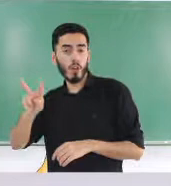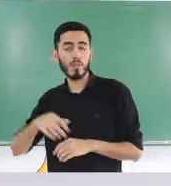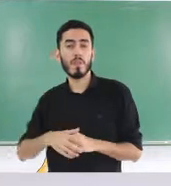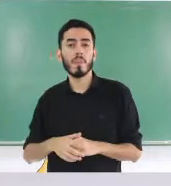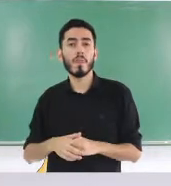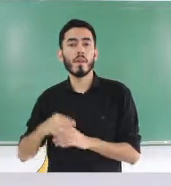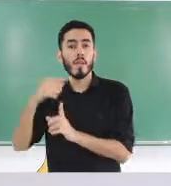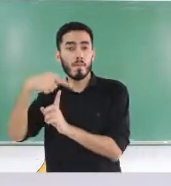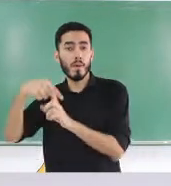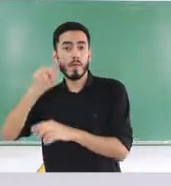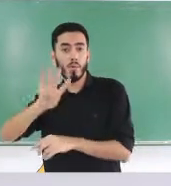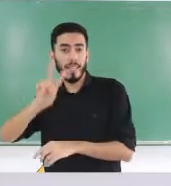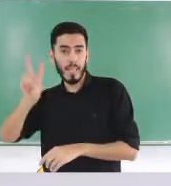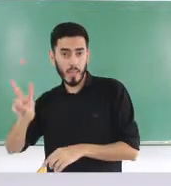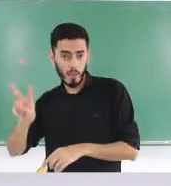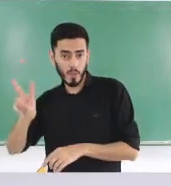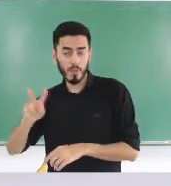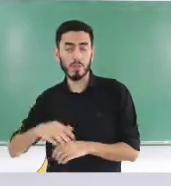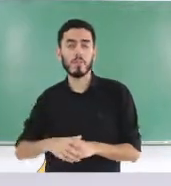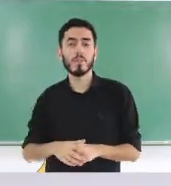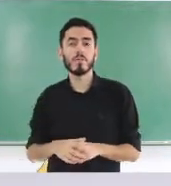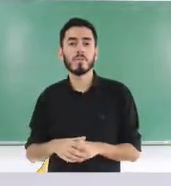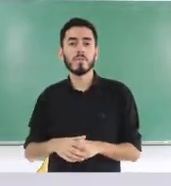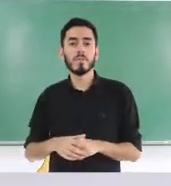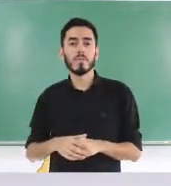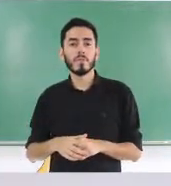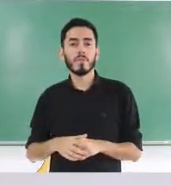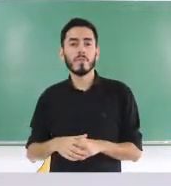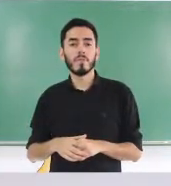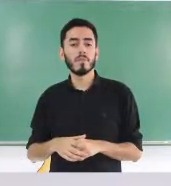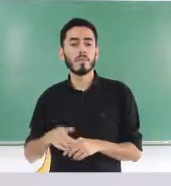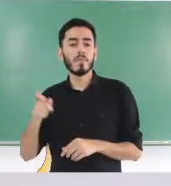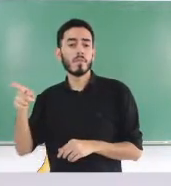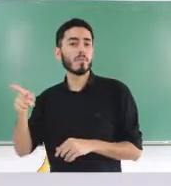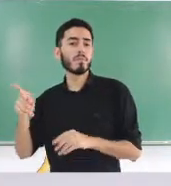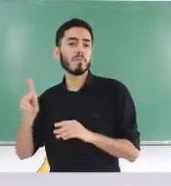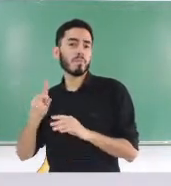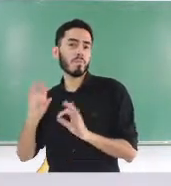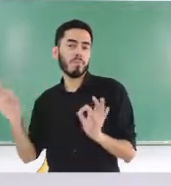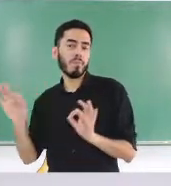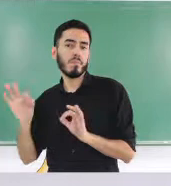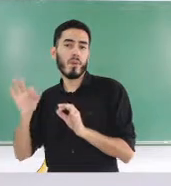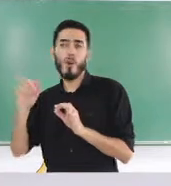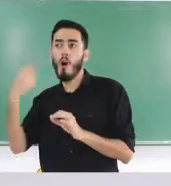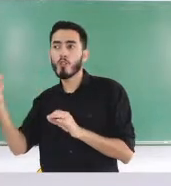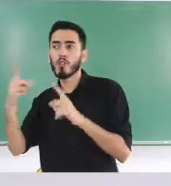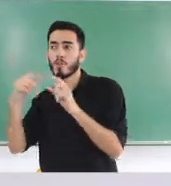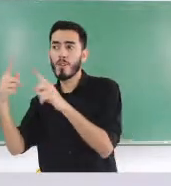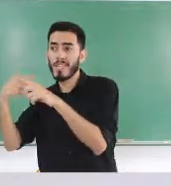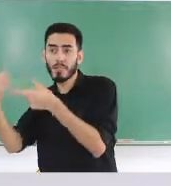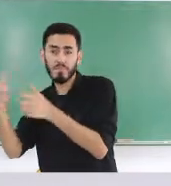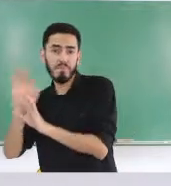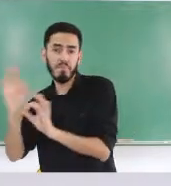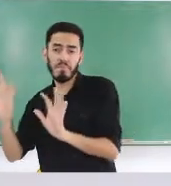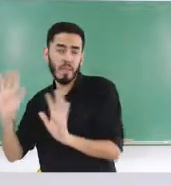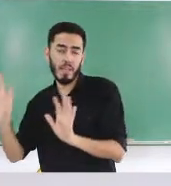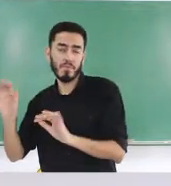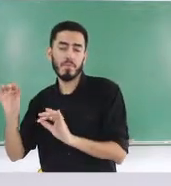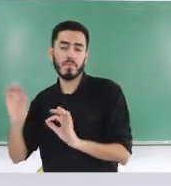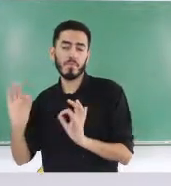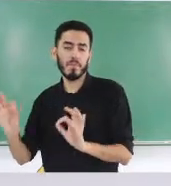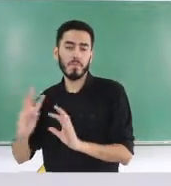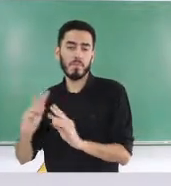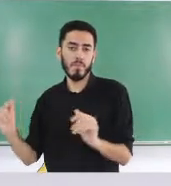más 42, ¿sí?, y no tenemos más términos independientes. Una vez que tenemos esto,